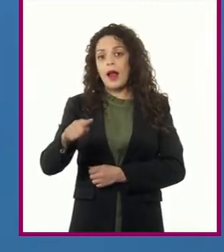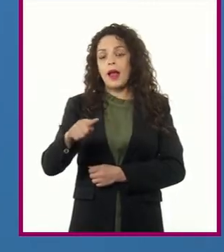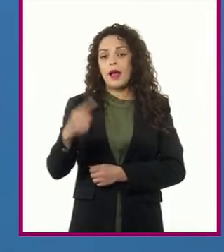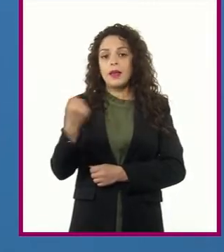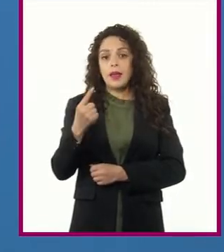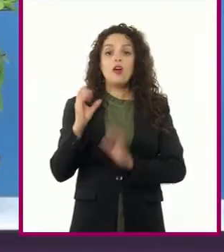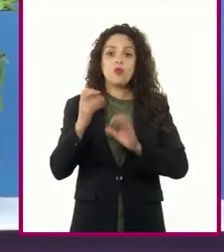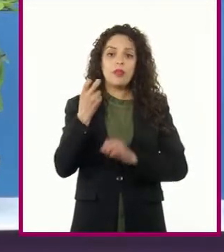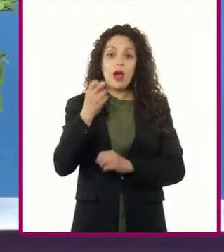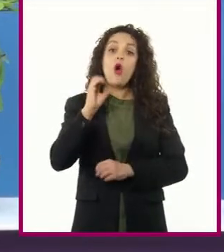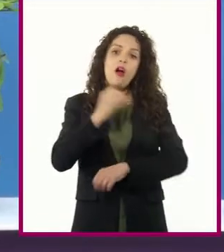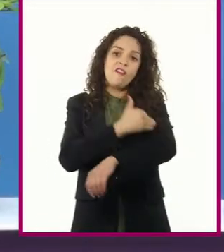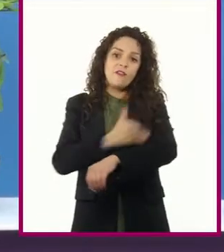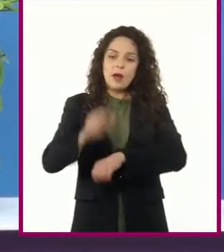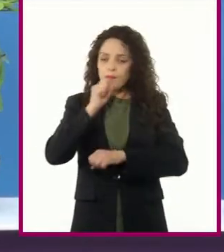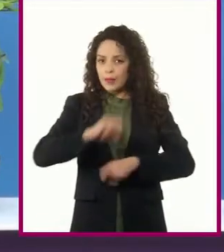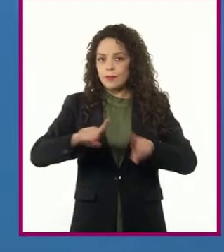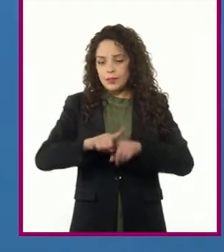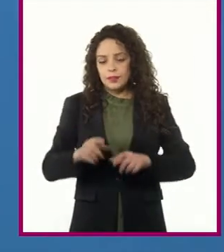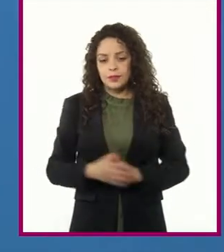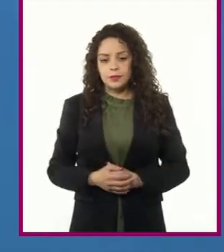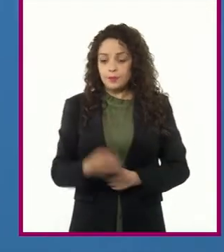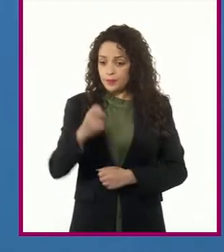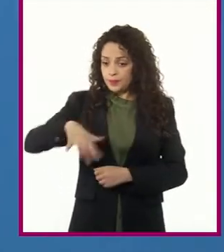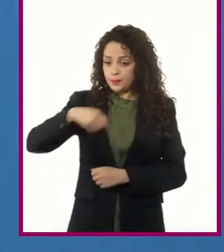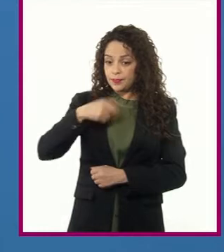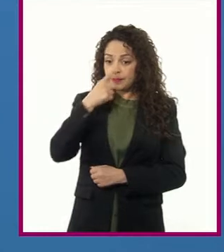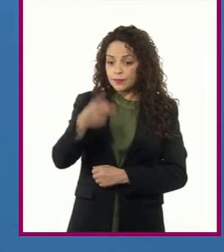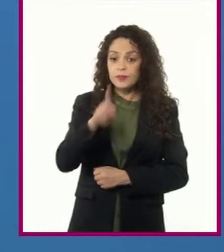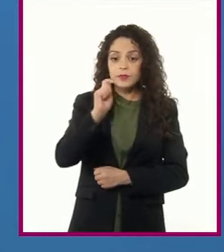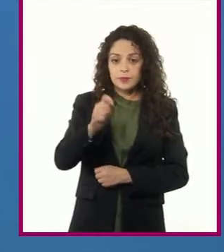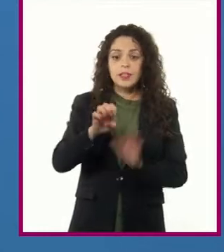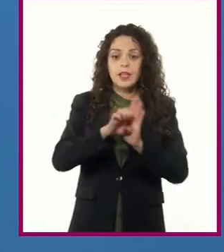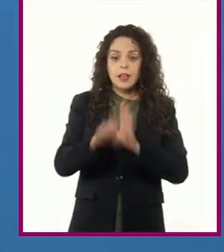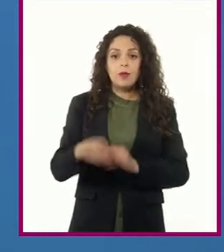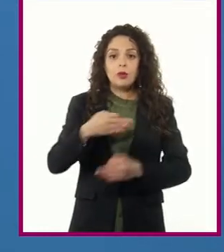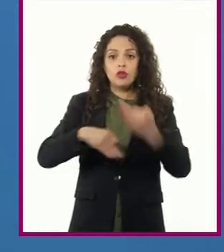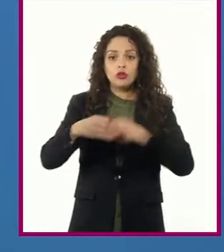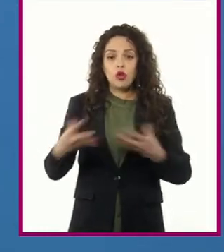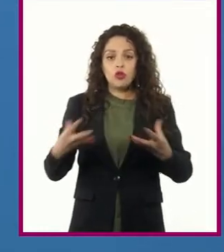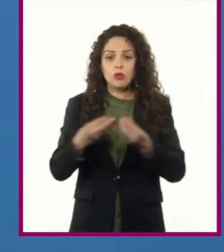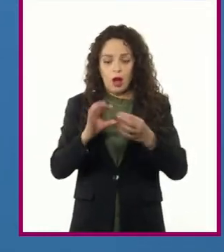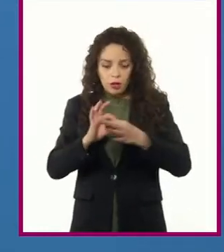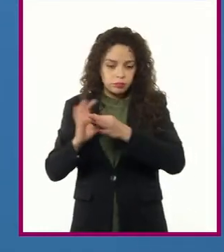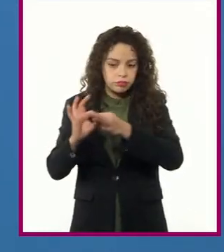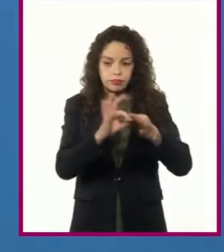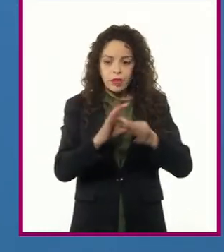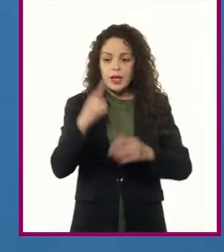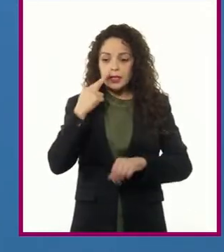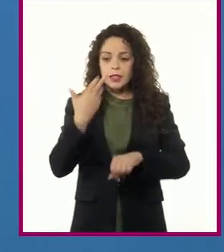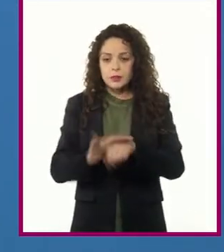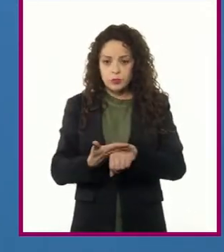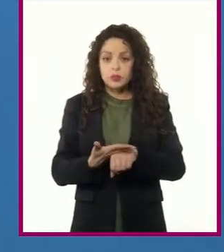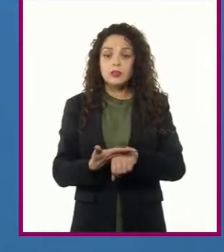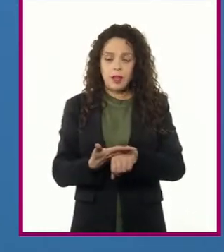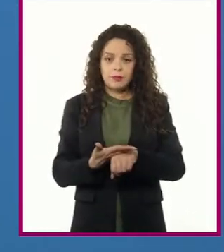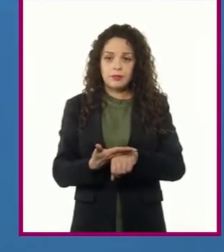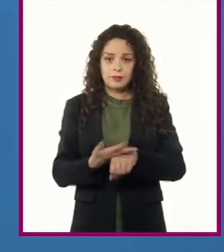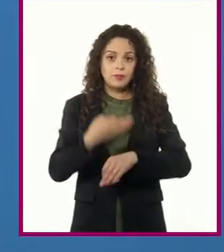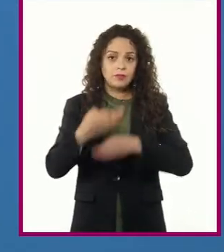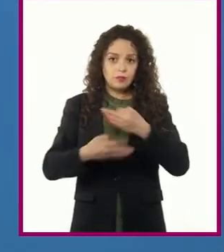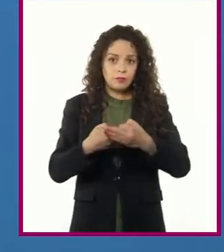estas situaciones. Esto que acabo de mencionar es un ejemplo de corresponsabilidad. Esto es, que comparten la responsabilidad